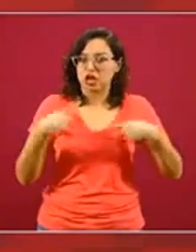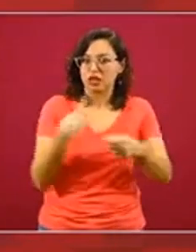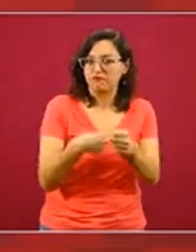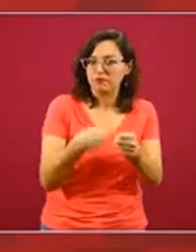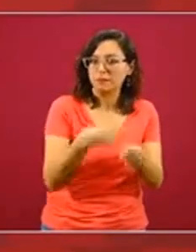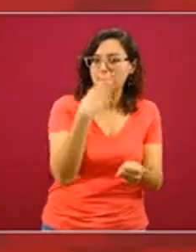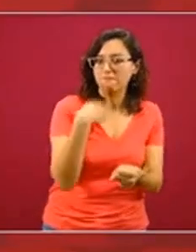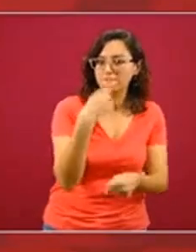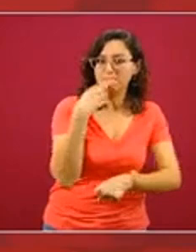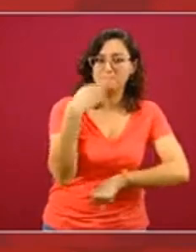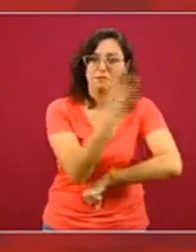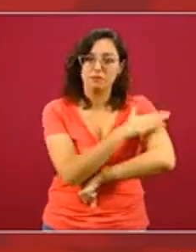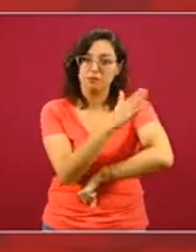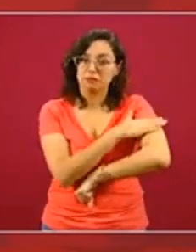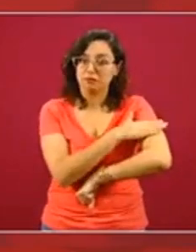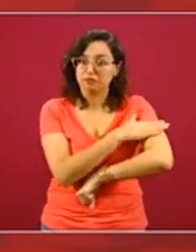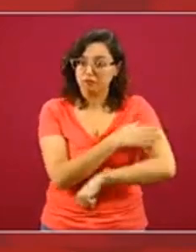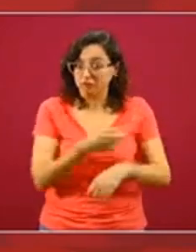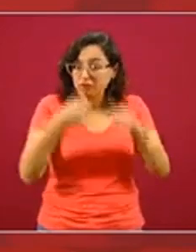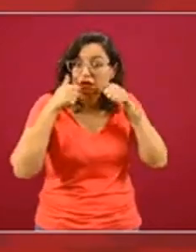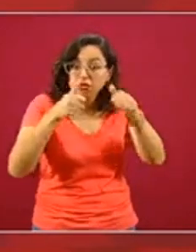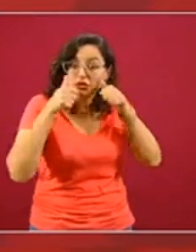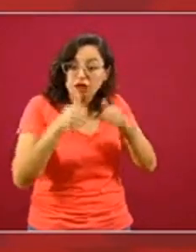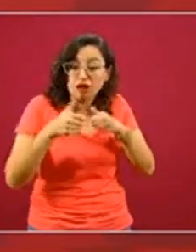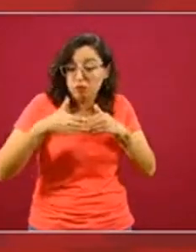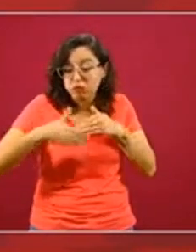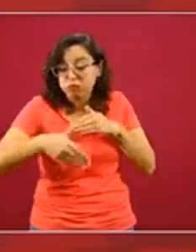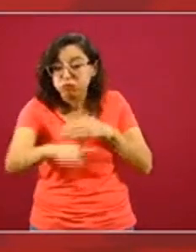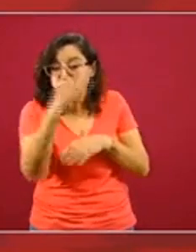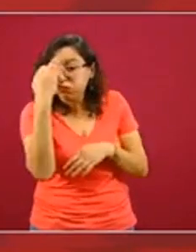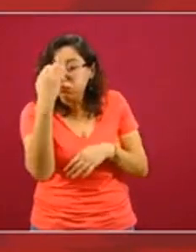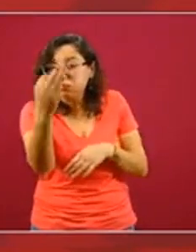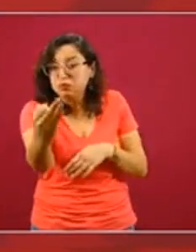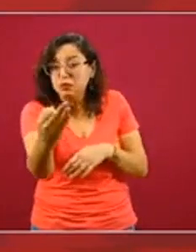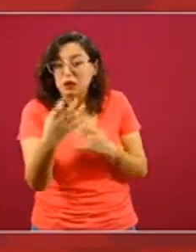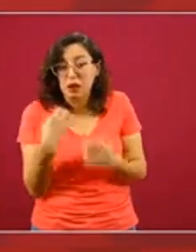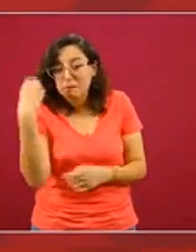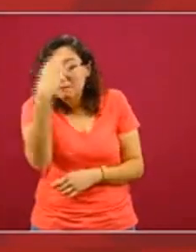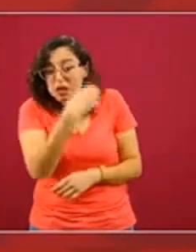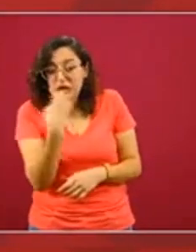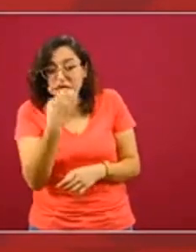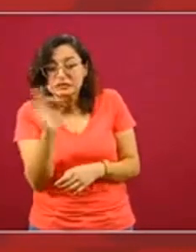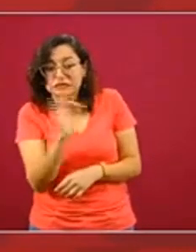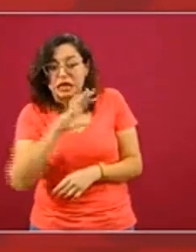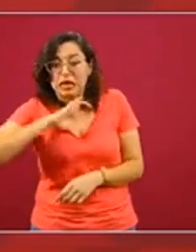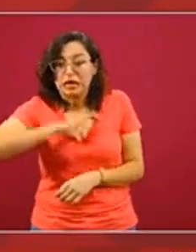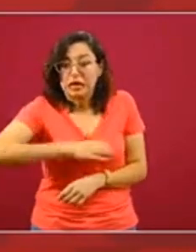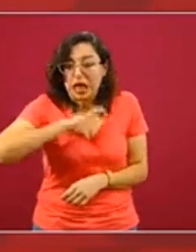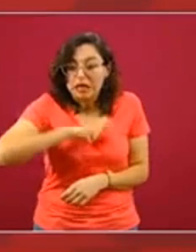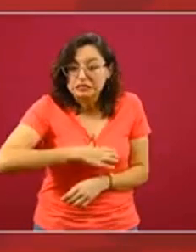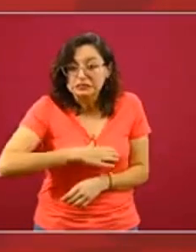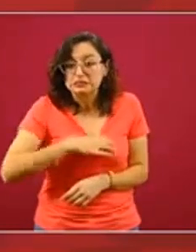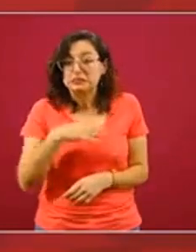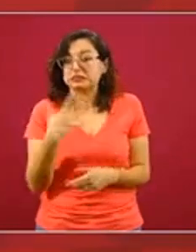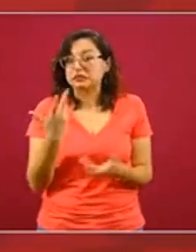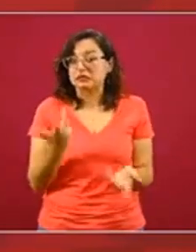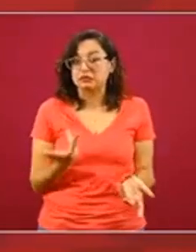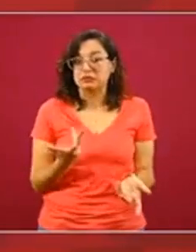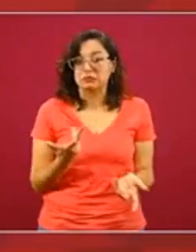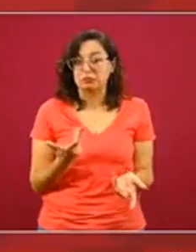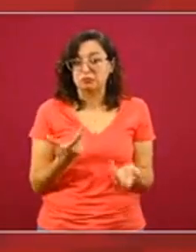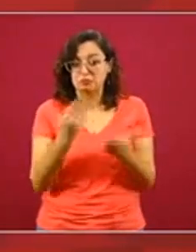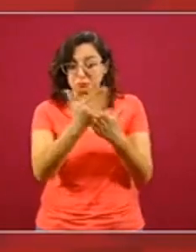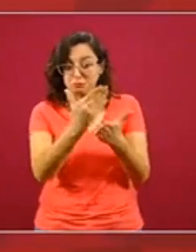con hipertensión, mantenerla con buen control hipertensivo, o hacer una evaluación del riesgo de cáncer, o programar